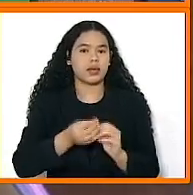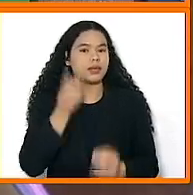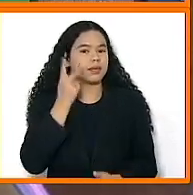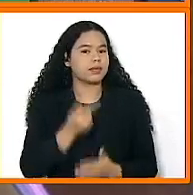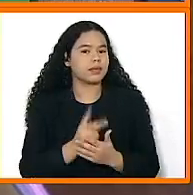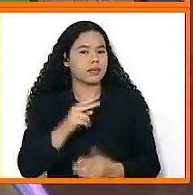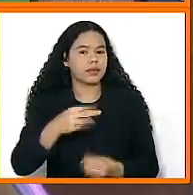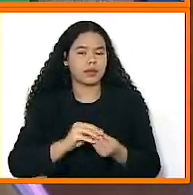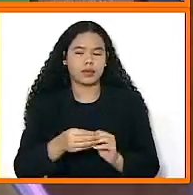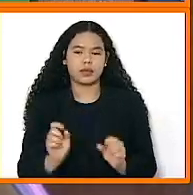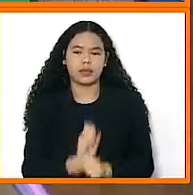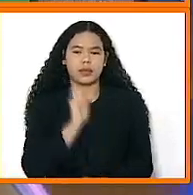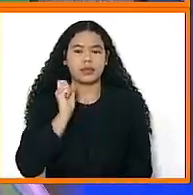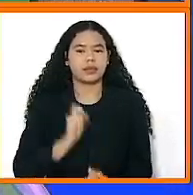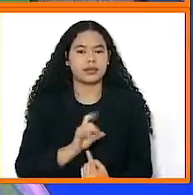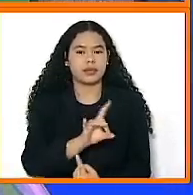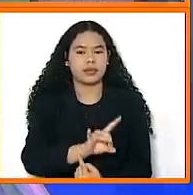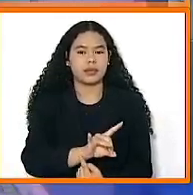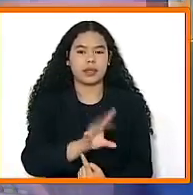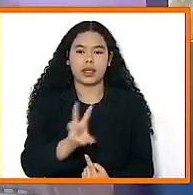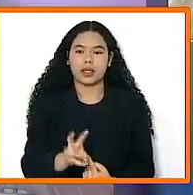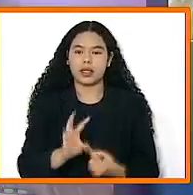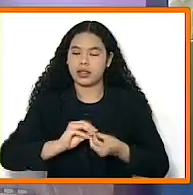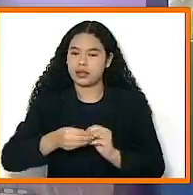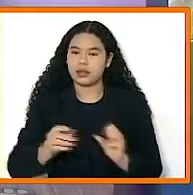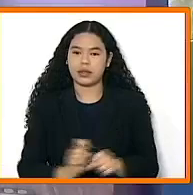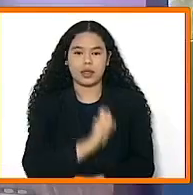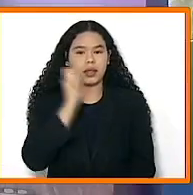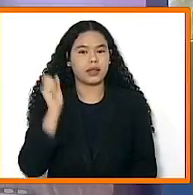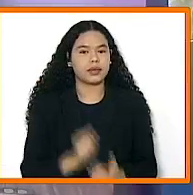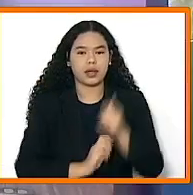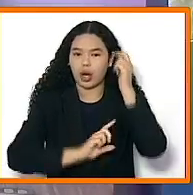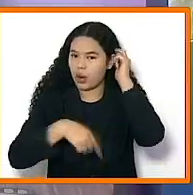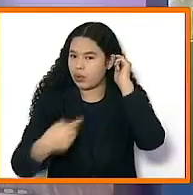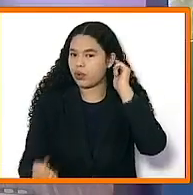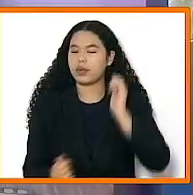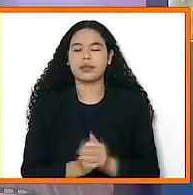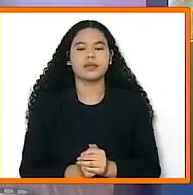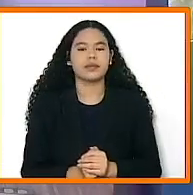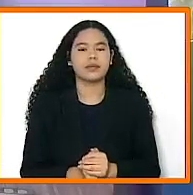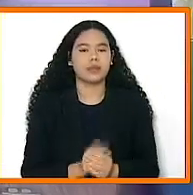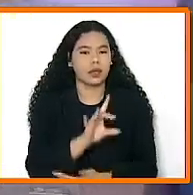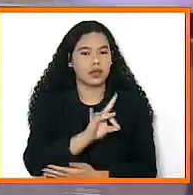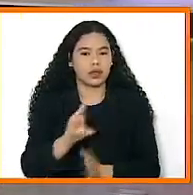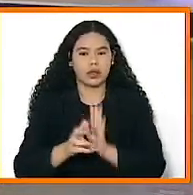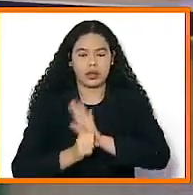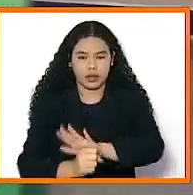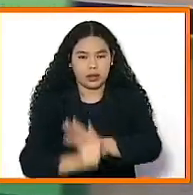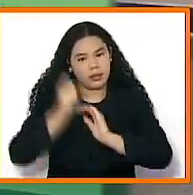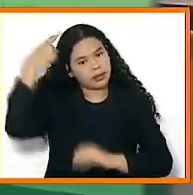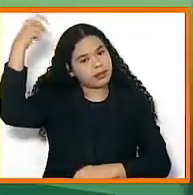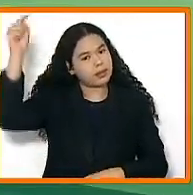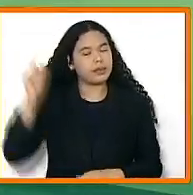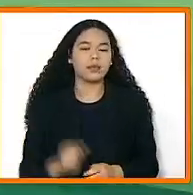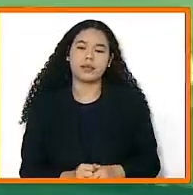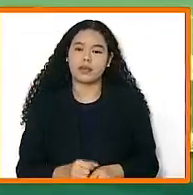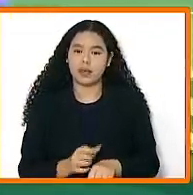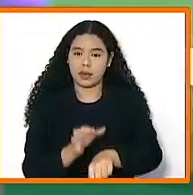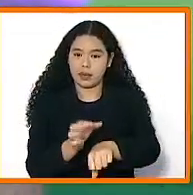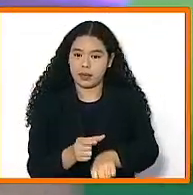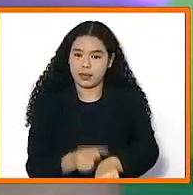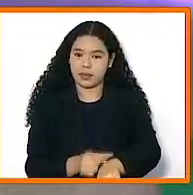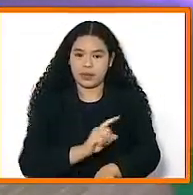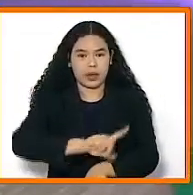segundo dígito es, este es el 6, número favorecido 86 con su símbolo de sueño reloj. Es momento de multiplicar tu premio junto